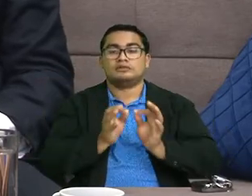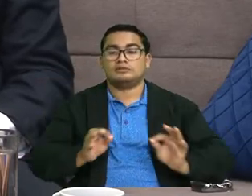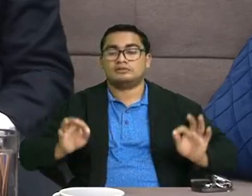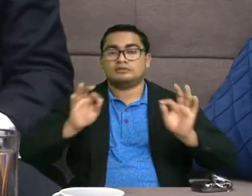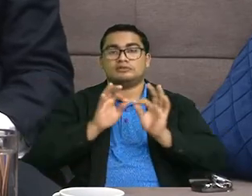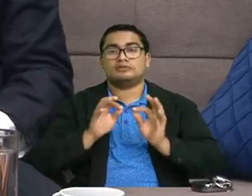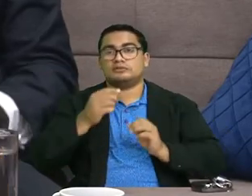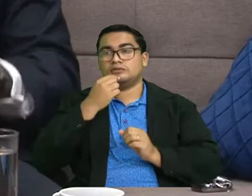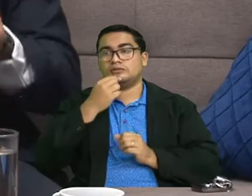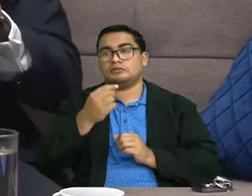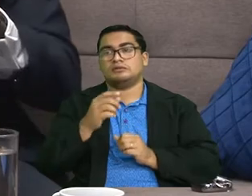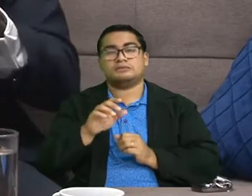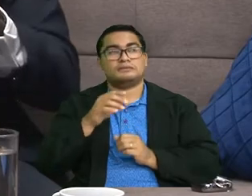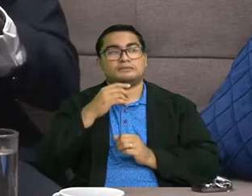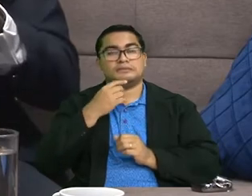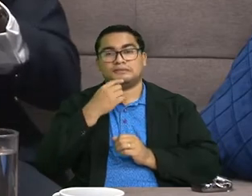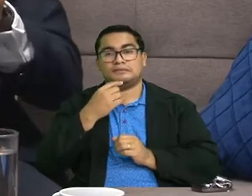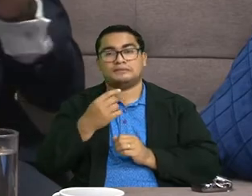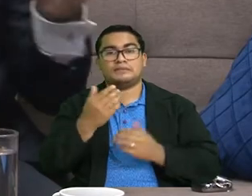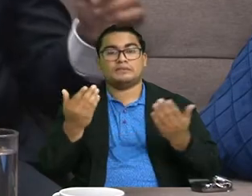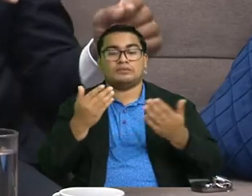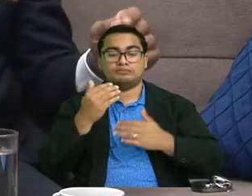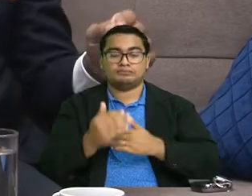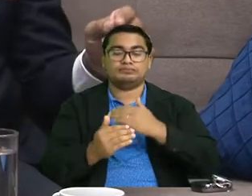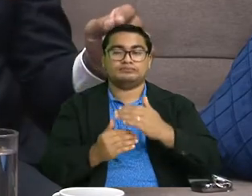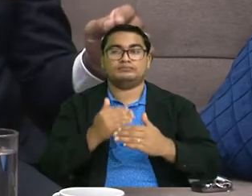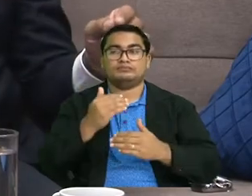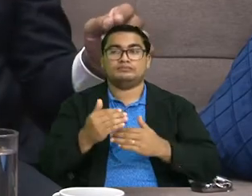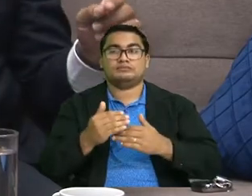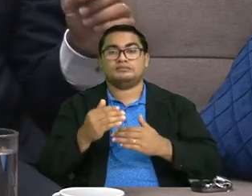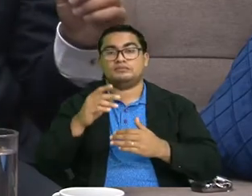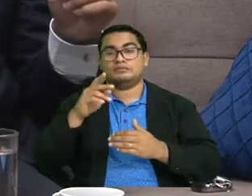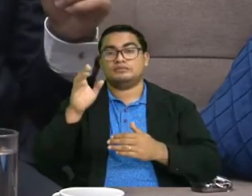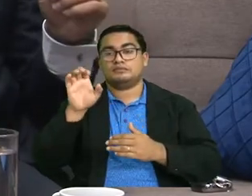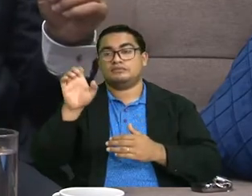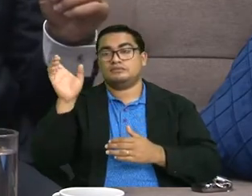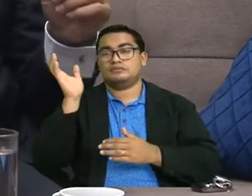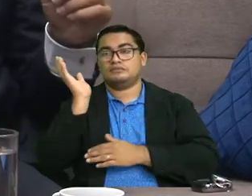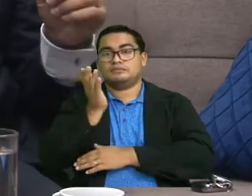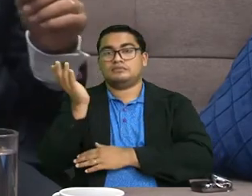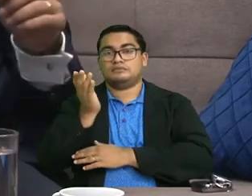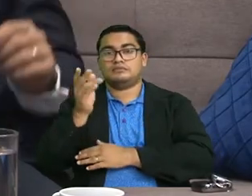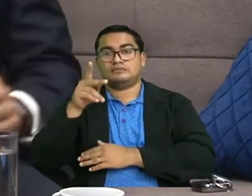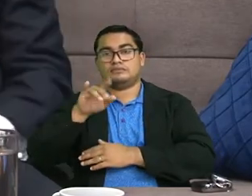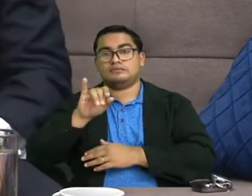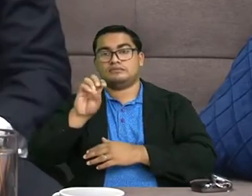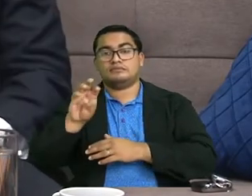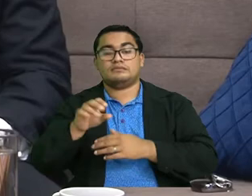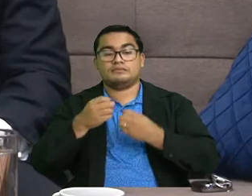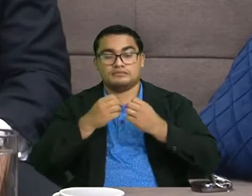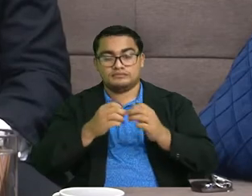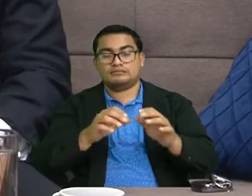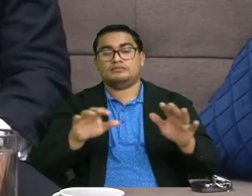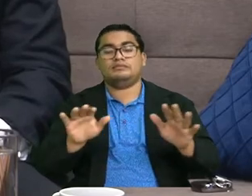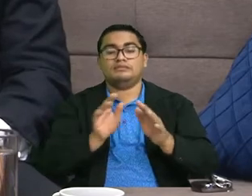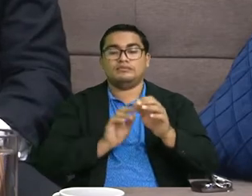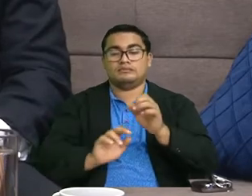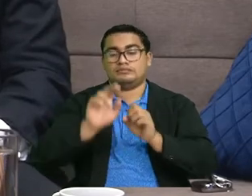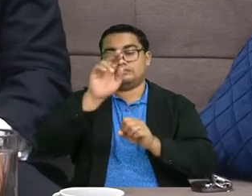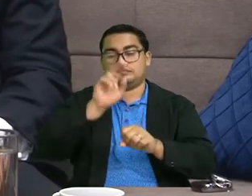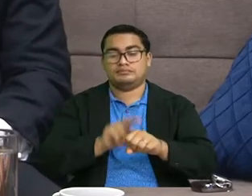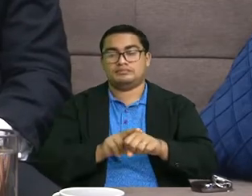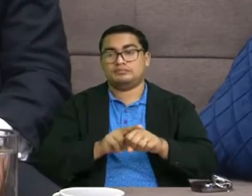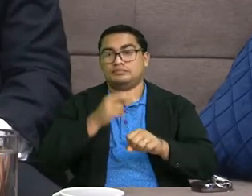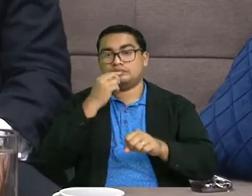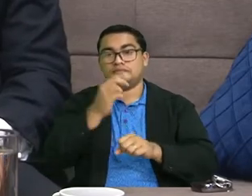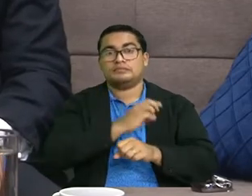durante el proceso previo a la Expo PYME, se hizo el lanzamiento de la Red Nacional de Mentores y el Ministerio